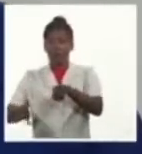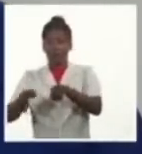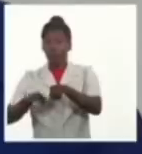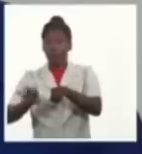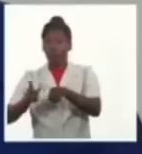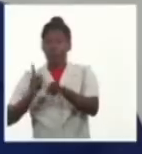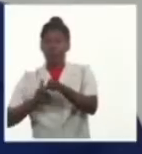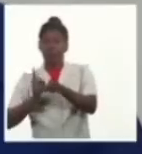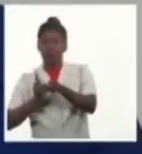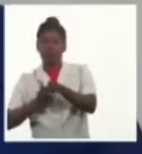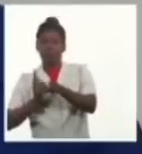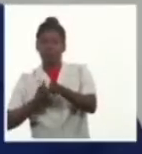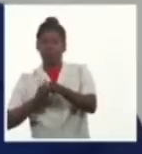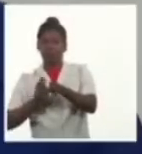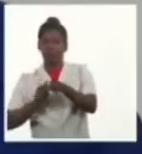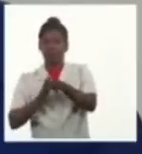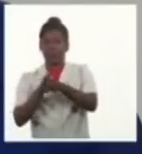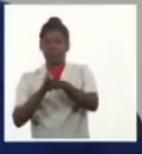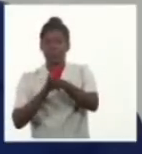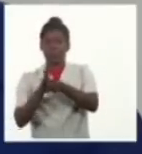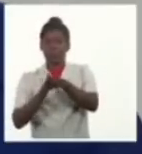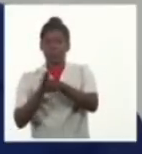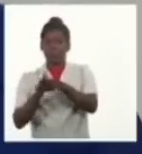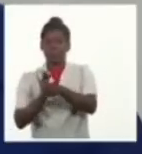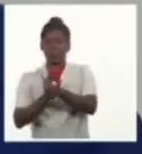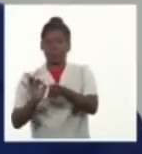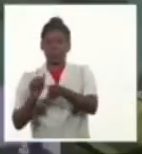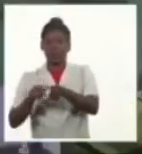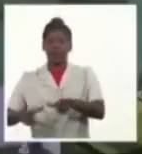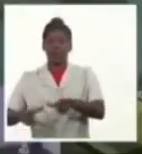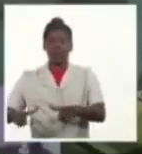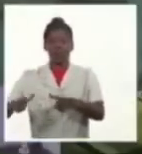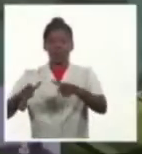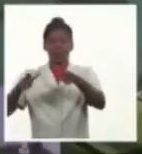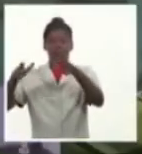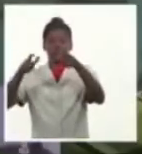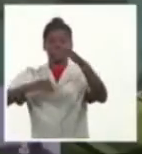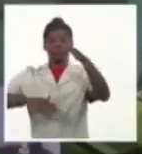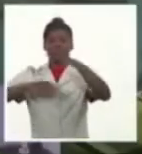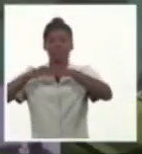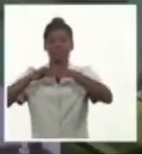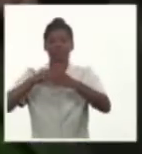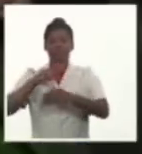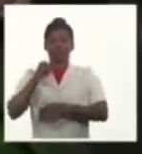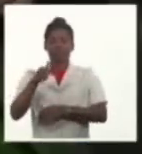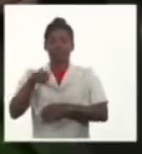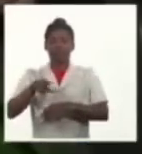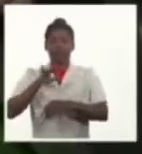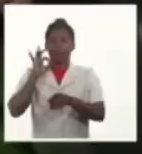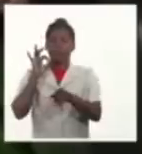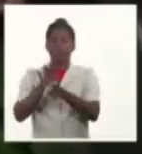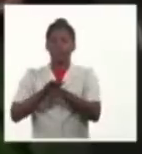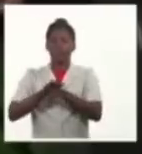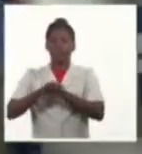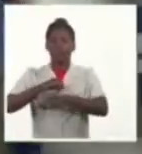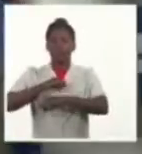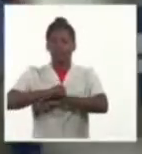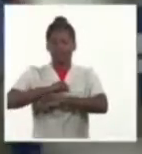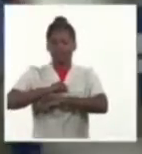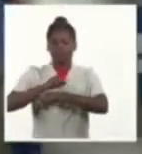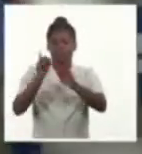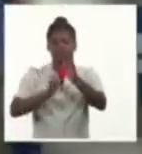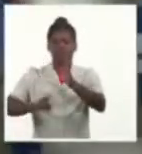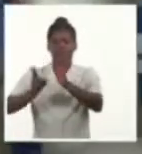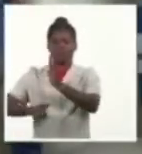del bloque que son necesarias poner a punto para poder iniciar el proceso de arranque. Estamos entonces coordinando